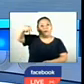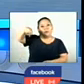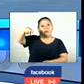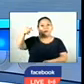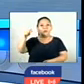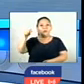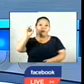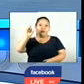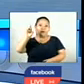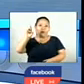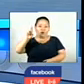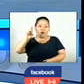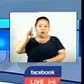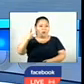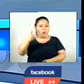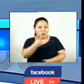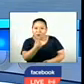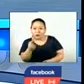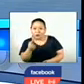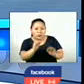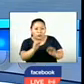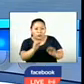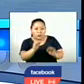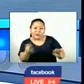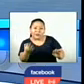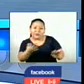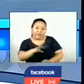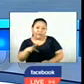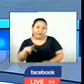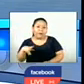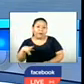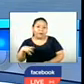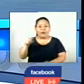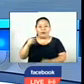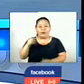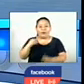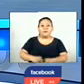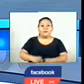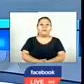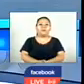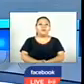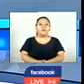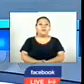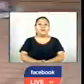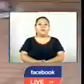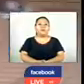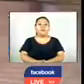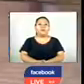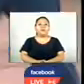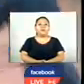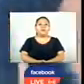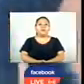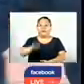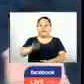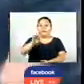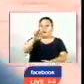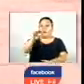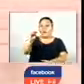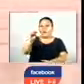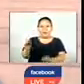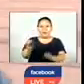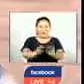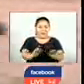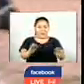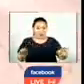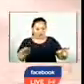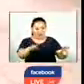la República, ya que hay cientos de menores que necesitan una familia. Así lo dice esta institución. Más de 400 menores de edad